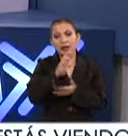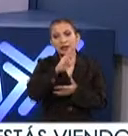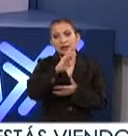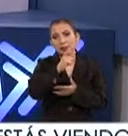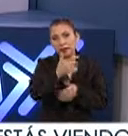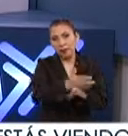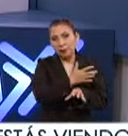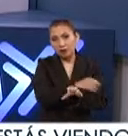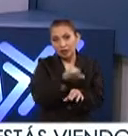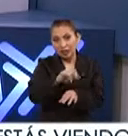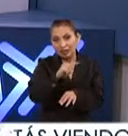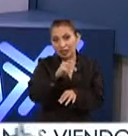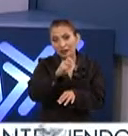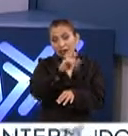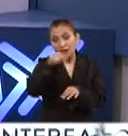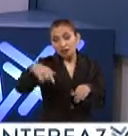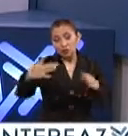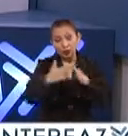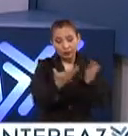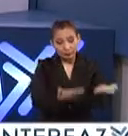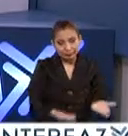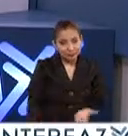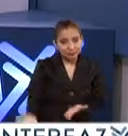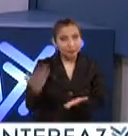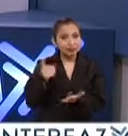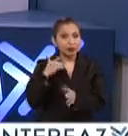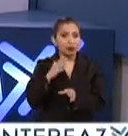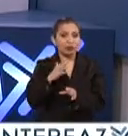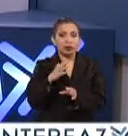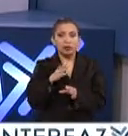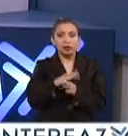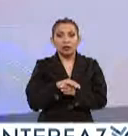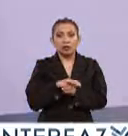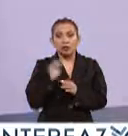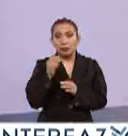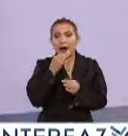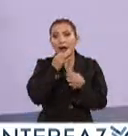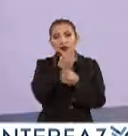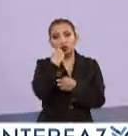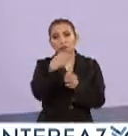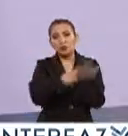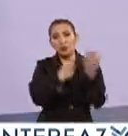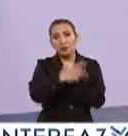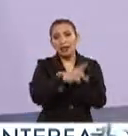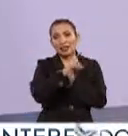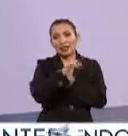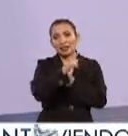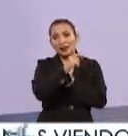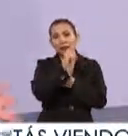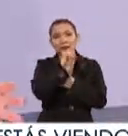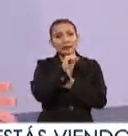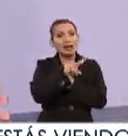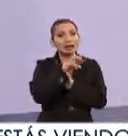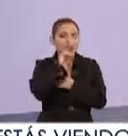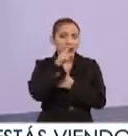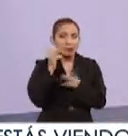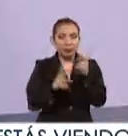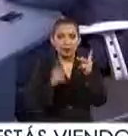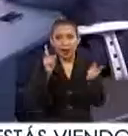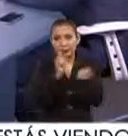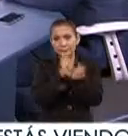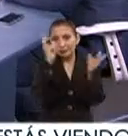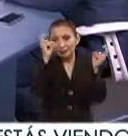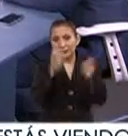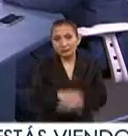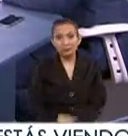por acompañarnos hoy en Interfaz. Esta es tu casa, no solo porque se transmiten tus programas en televisión educativa, sino porque nos gusta mucho charlar contigo